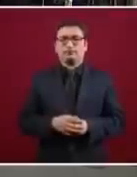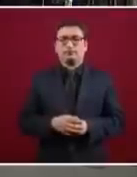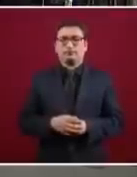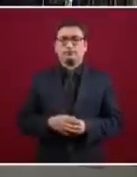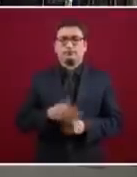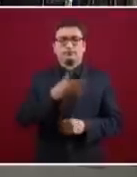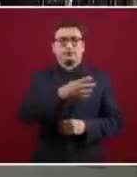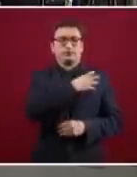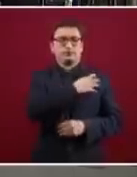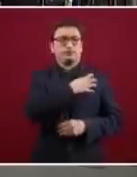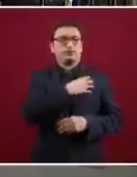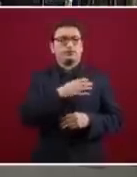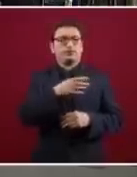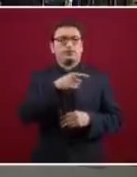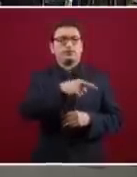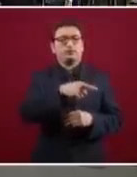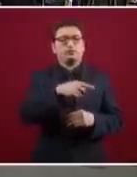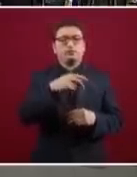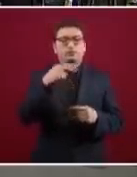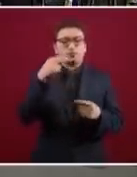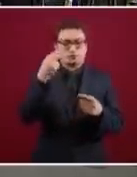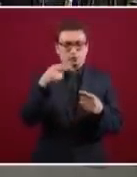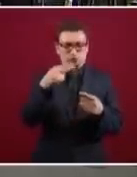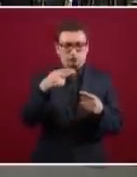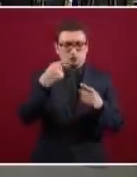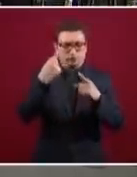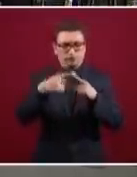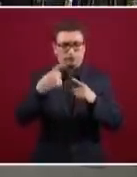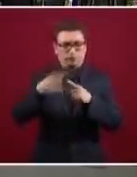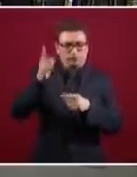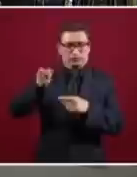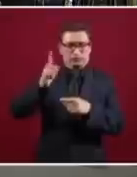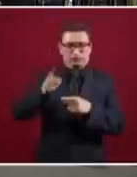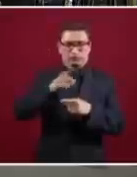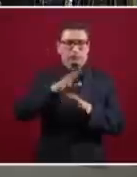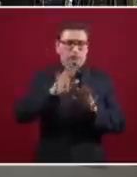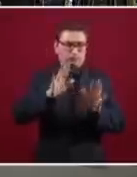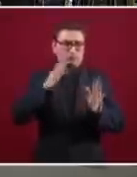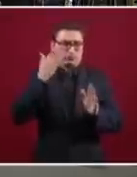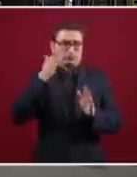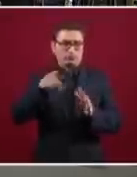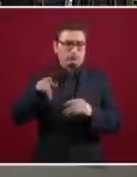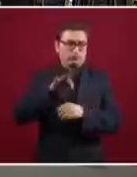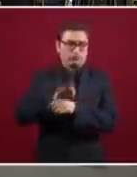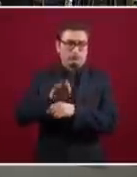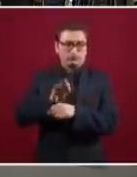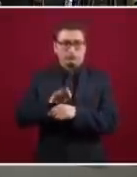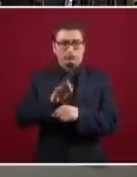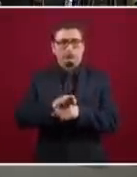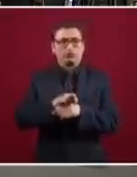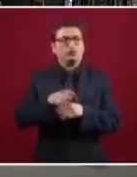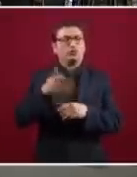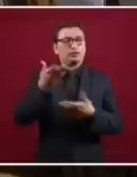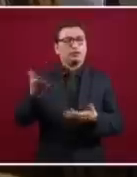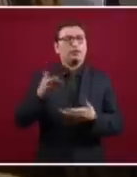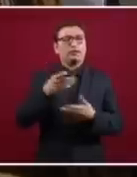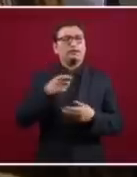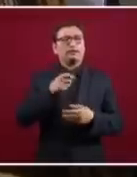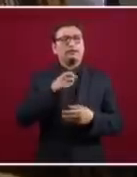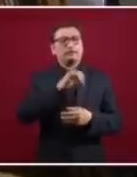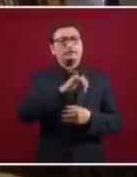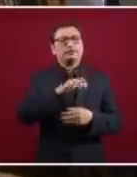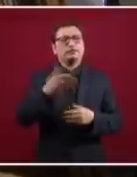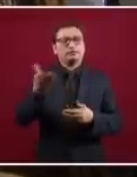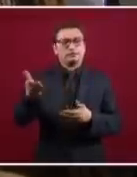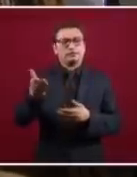género sin dar el nombre del que fue amenazado por la protección a su familia sí